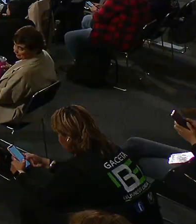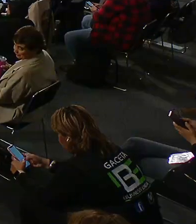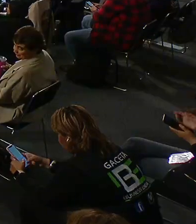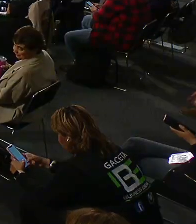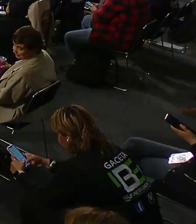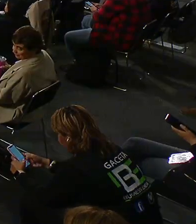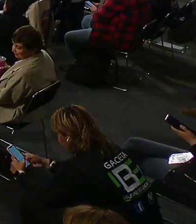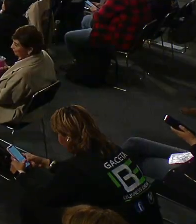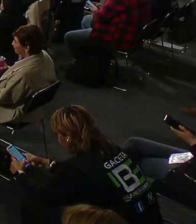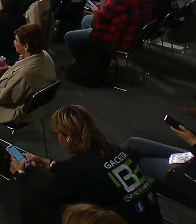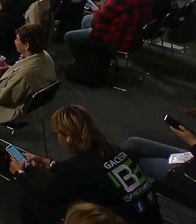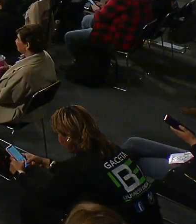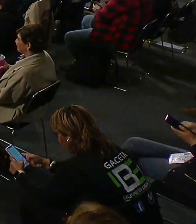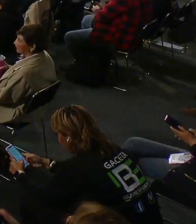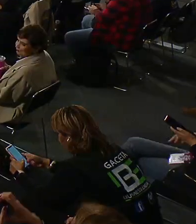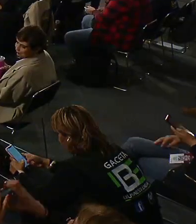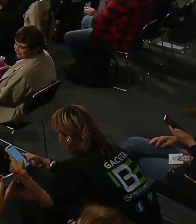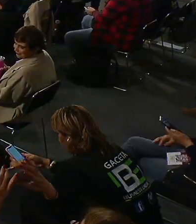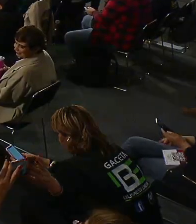Buenos días.